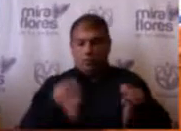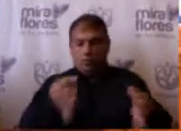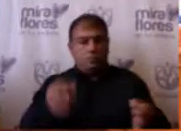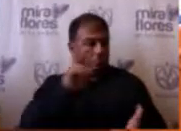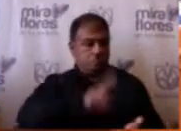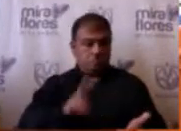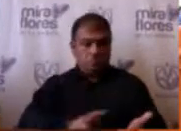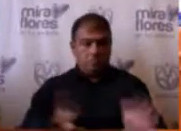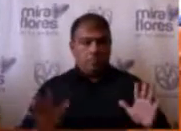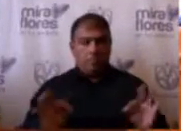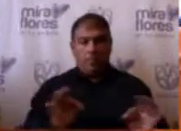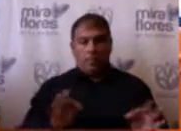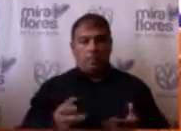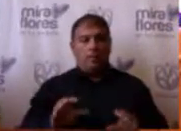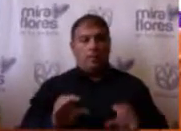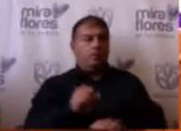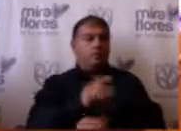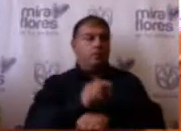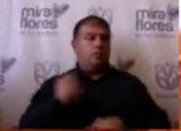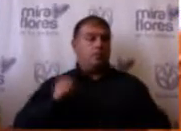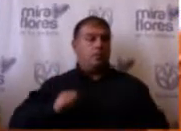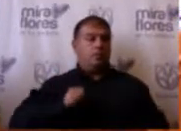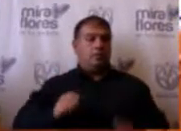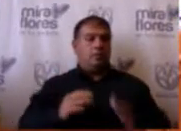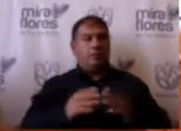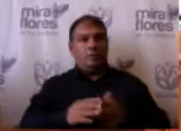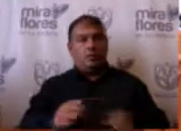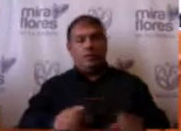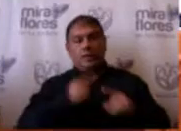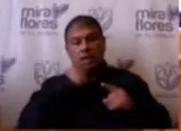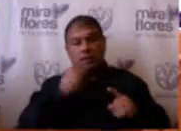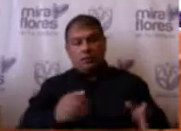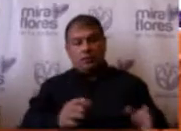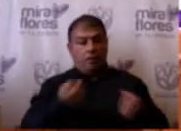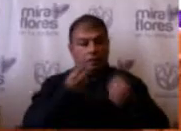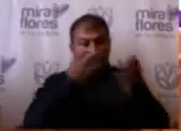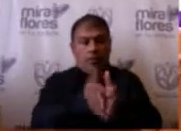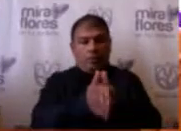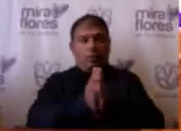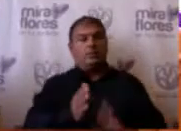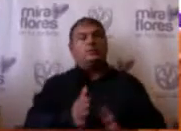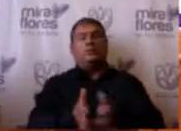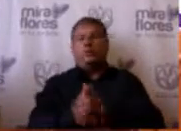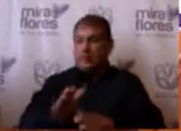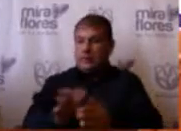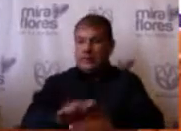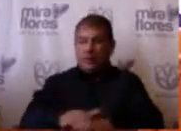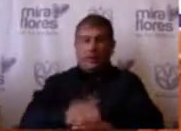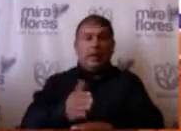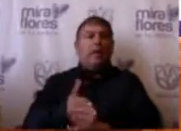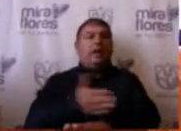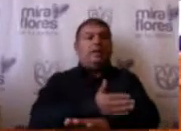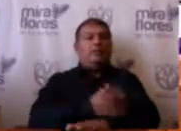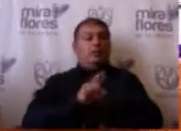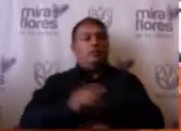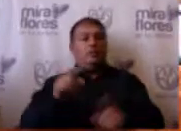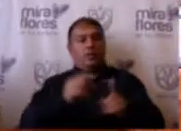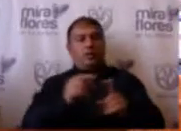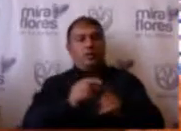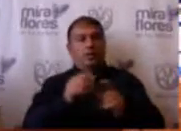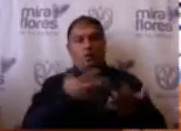lectura en el consejo municipal estación informes y pedidos antes de ofreció el uso de la palabra